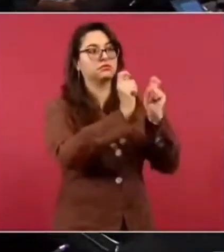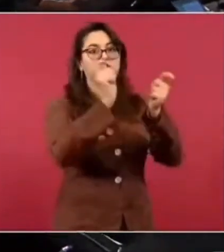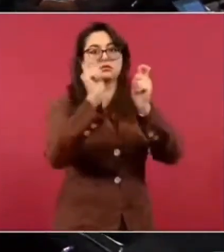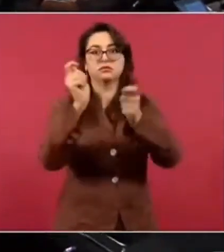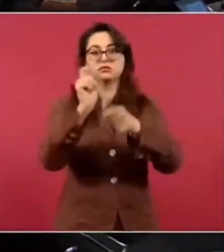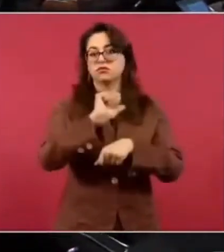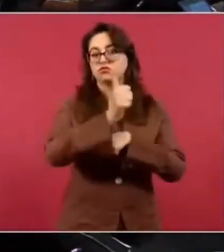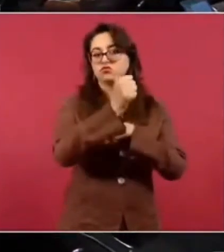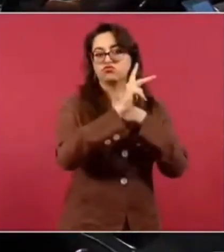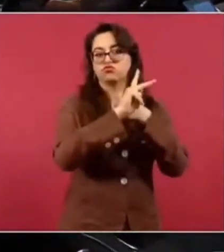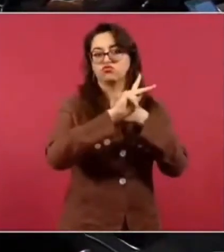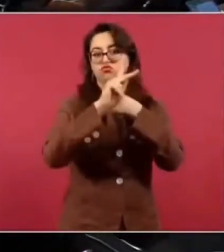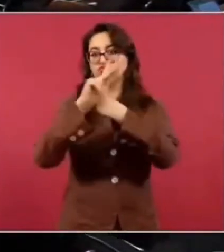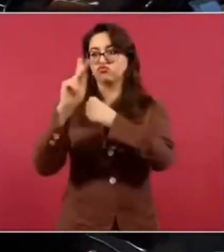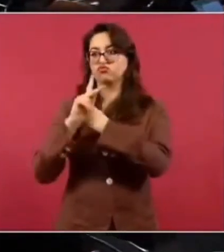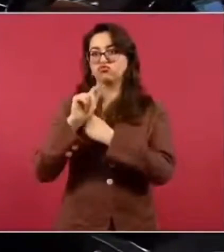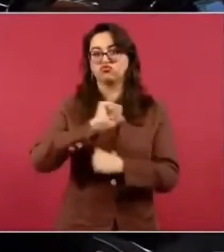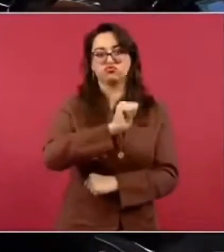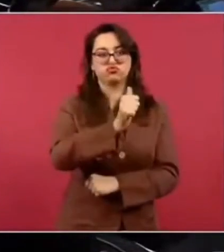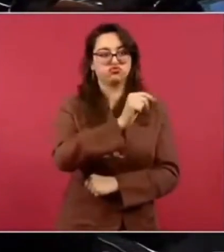están en producción,